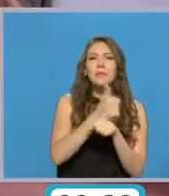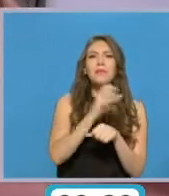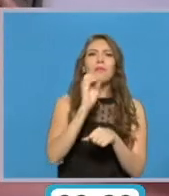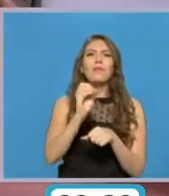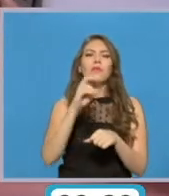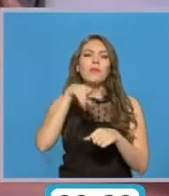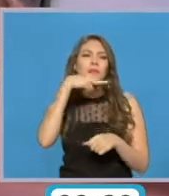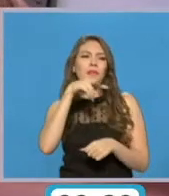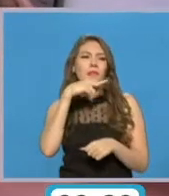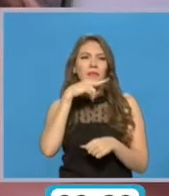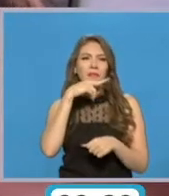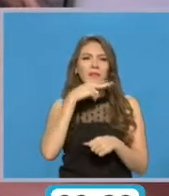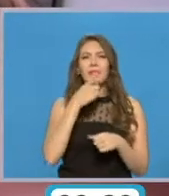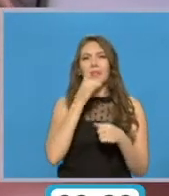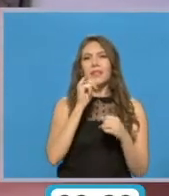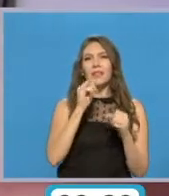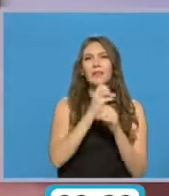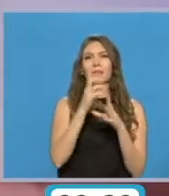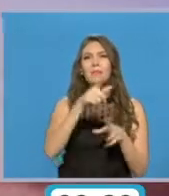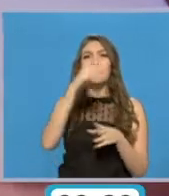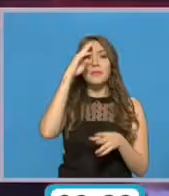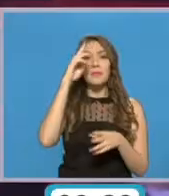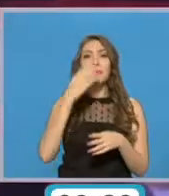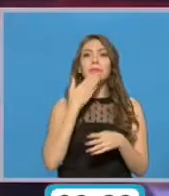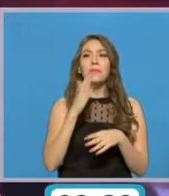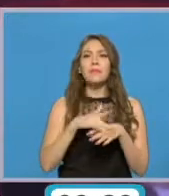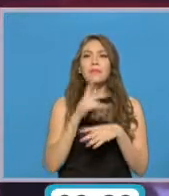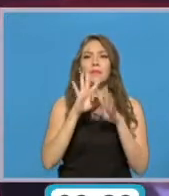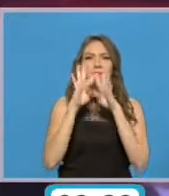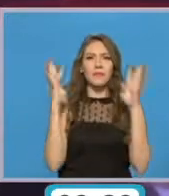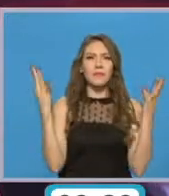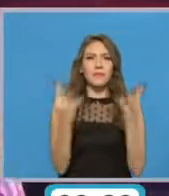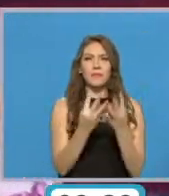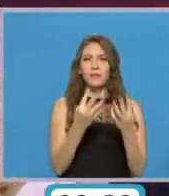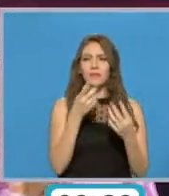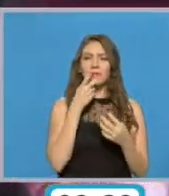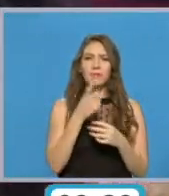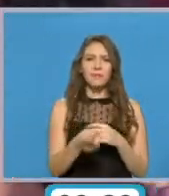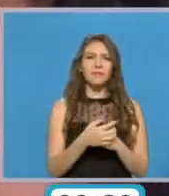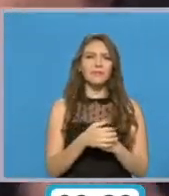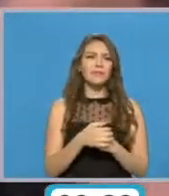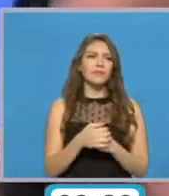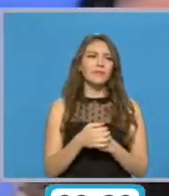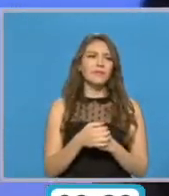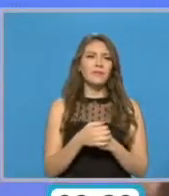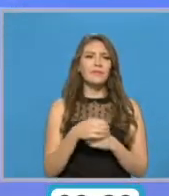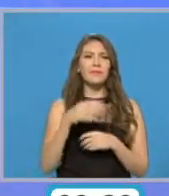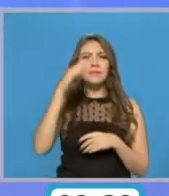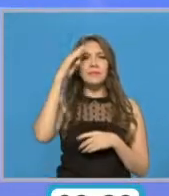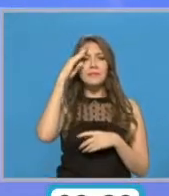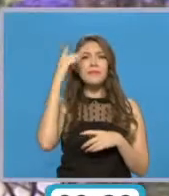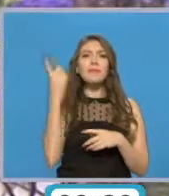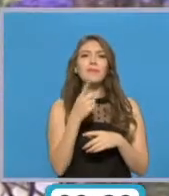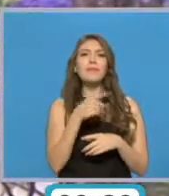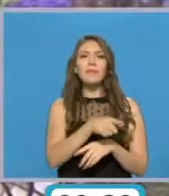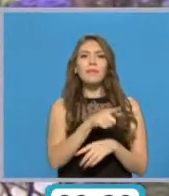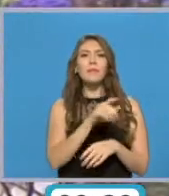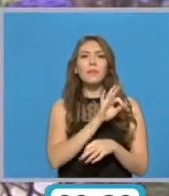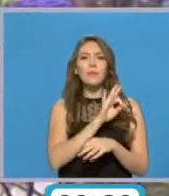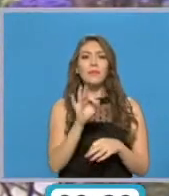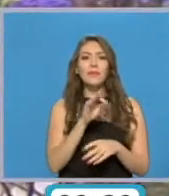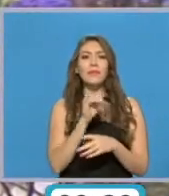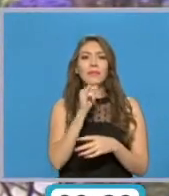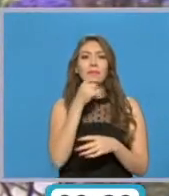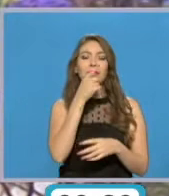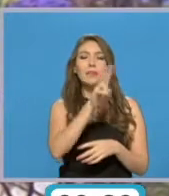todos reunidos. Todos reunidos. Es difícil reunir a todos, claro. Claro, bueno, ese es como que un momento que tú jamás deberías